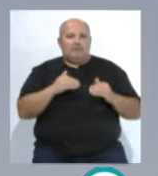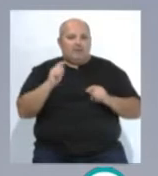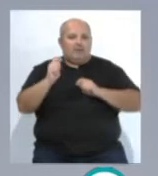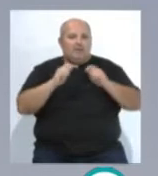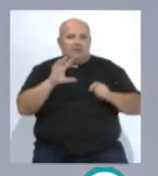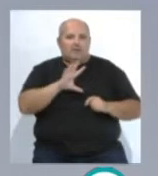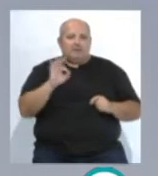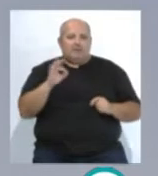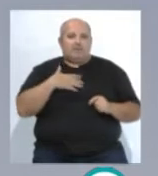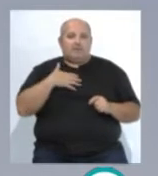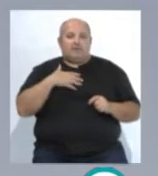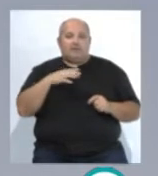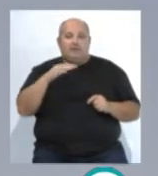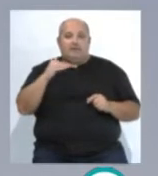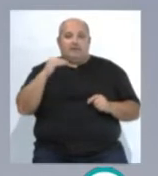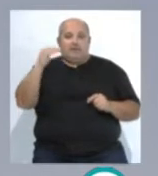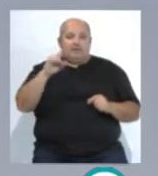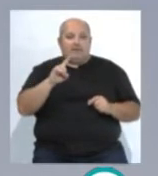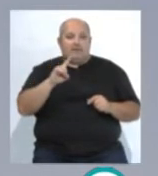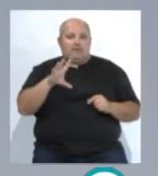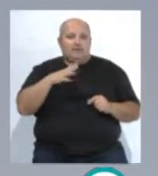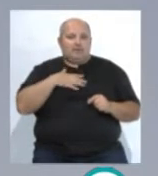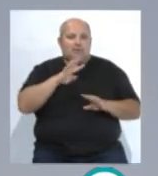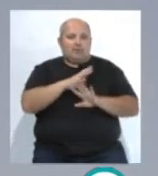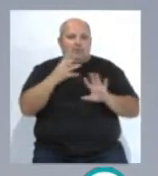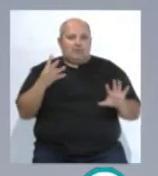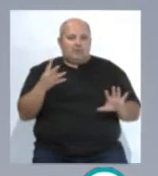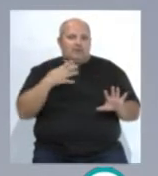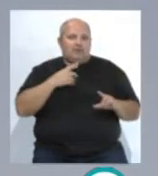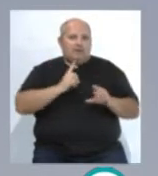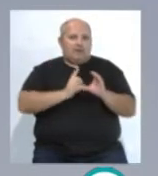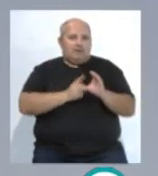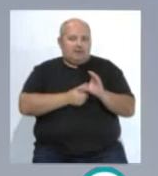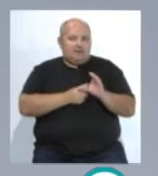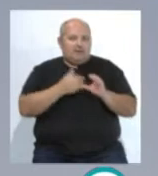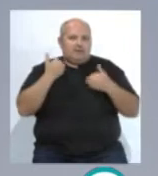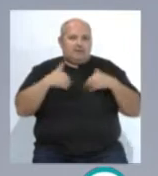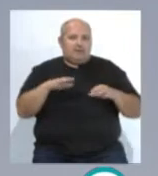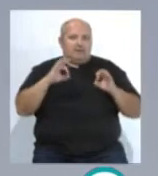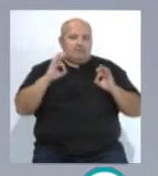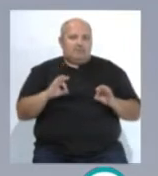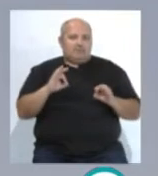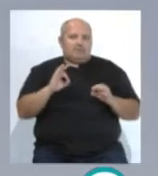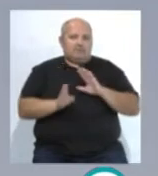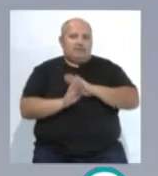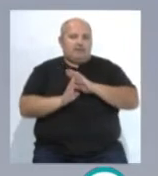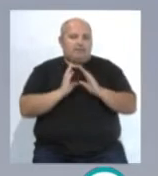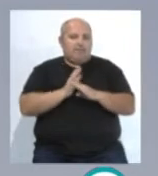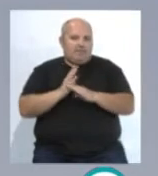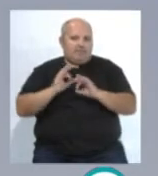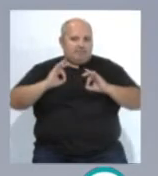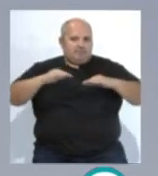con 50, decimoquinto con 49 el Extremadura, que ya asegura su